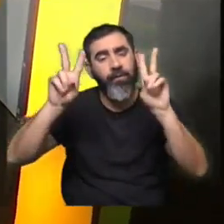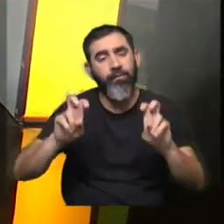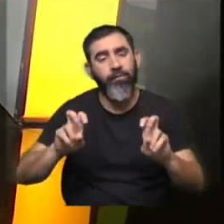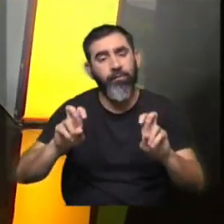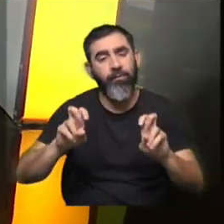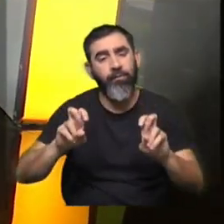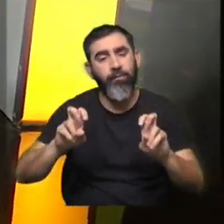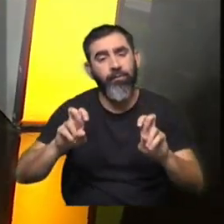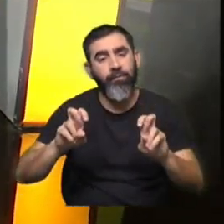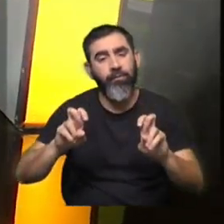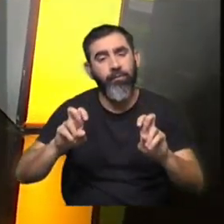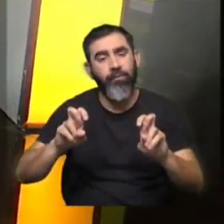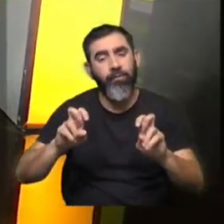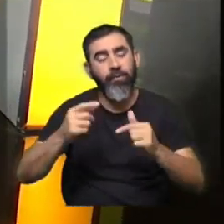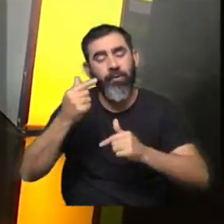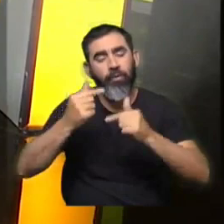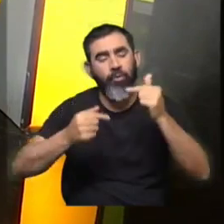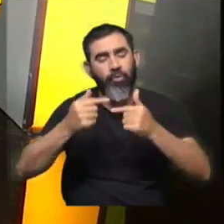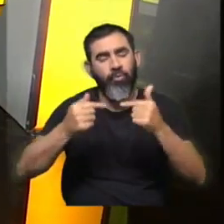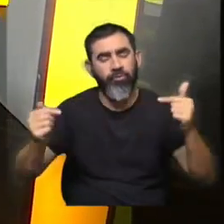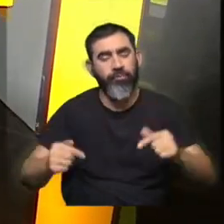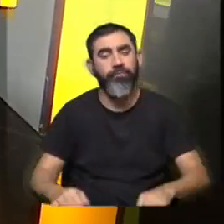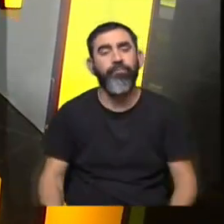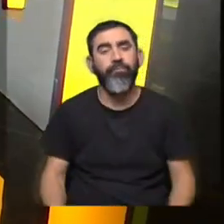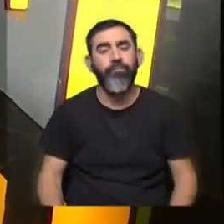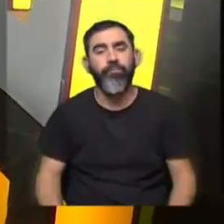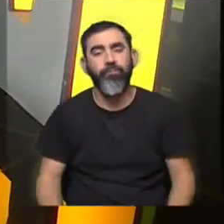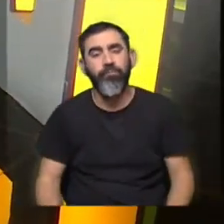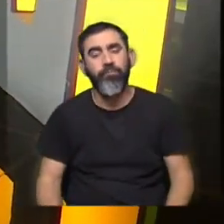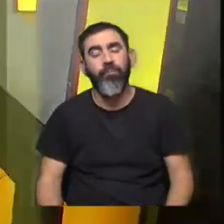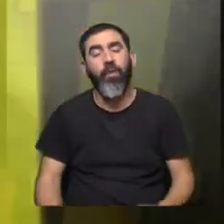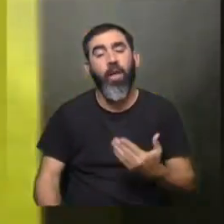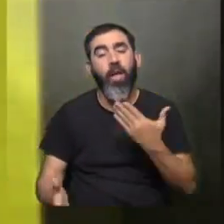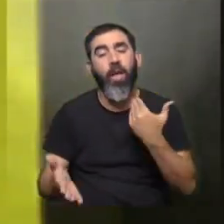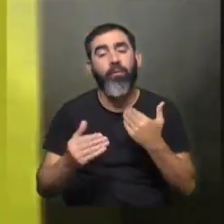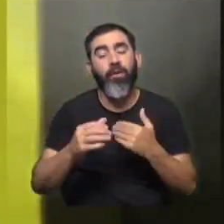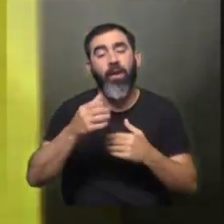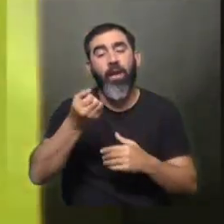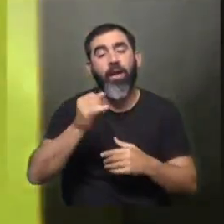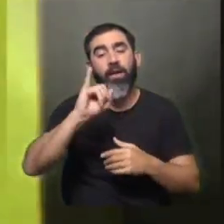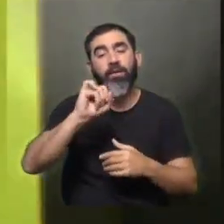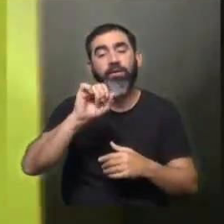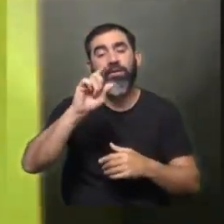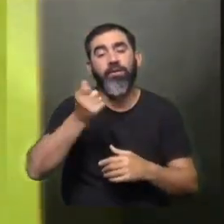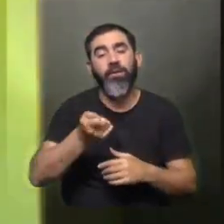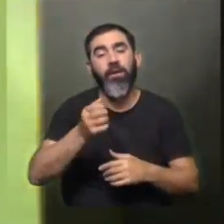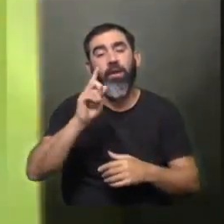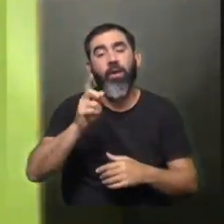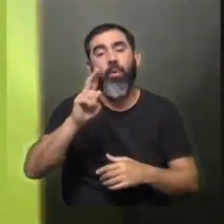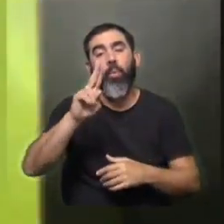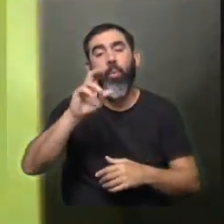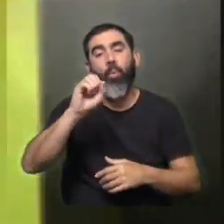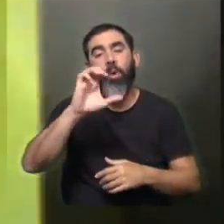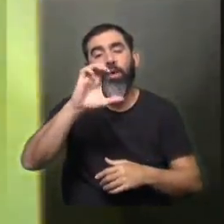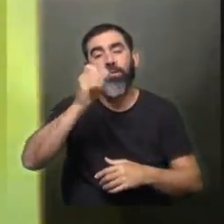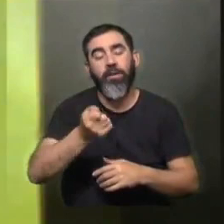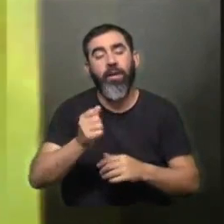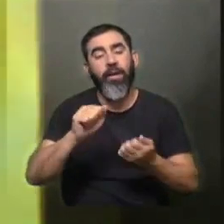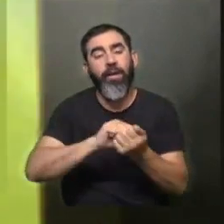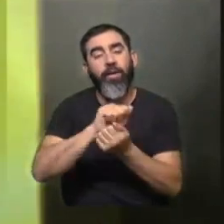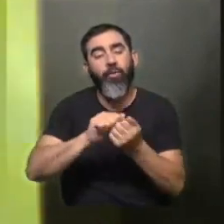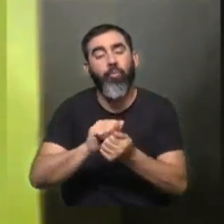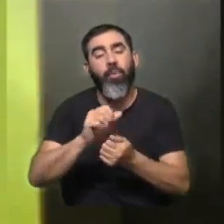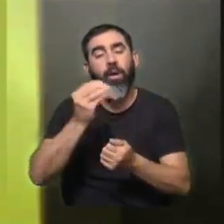con psicodélicos. Exactamente. ¿No? Sí. En esta oportunidad vamos a hablar de ayahuasca. Ayahuasca es una palabra que viene del quechua, que